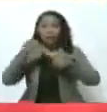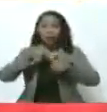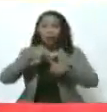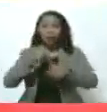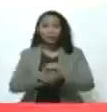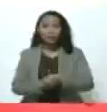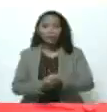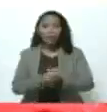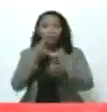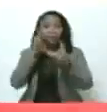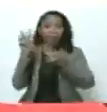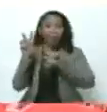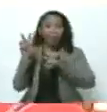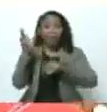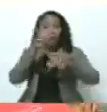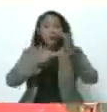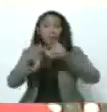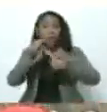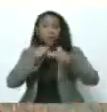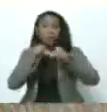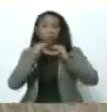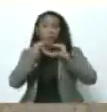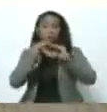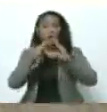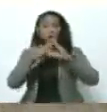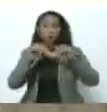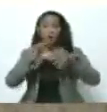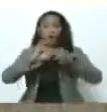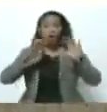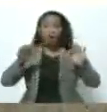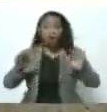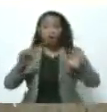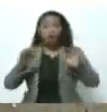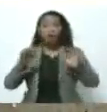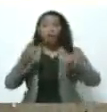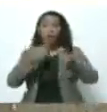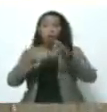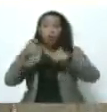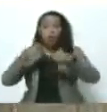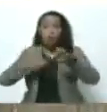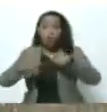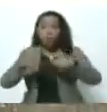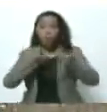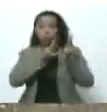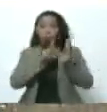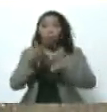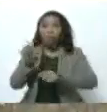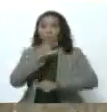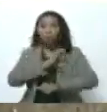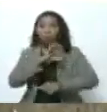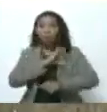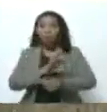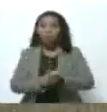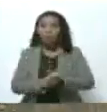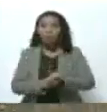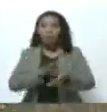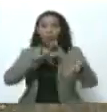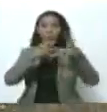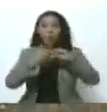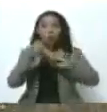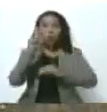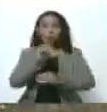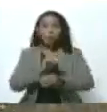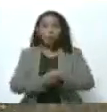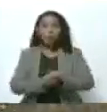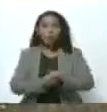los productos lácteos Los Andes por todos lados. Así es, vicepresidenta. En las cadenas comerciales, en los programas sociales. Y en los CLAC también,